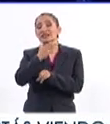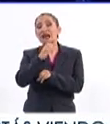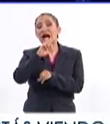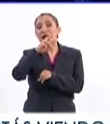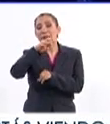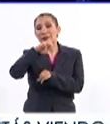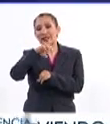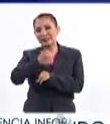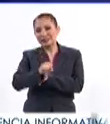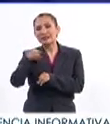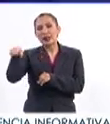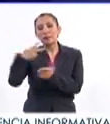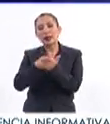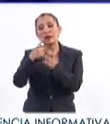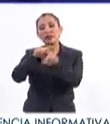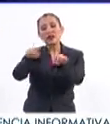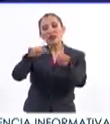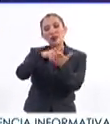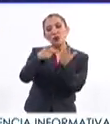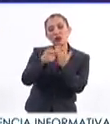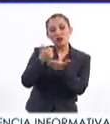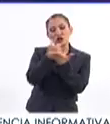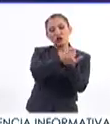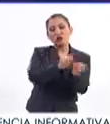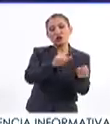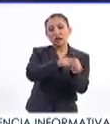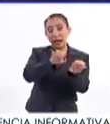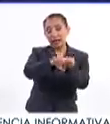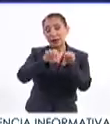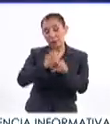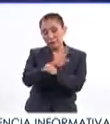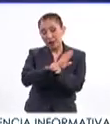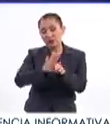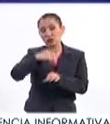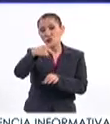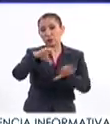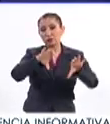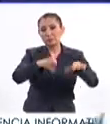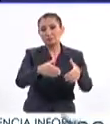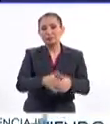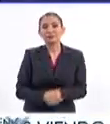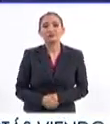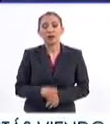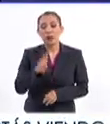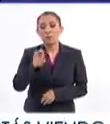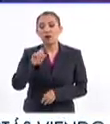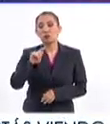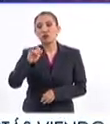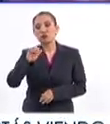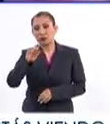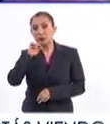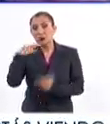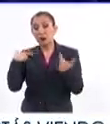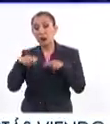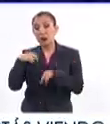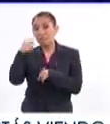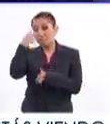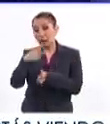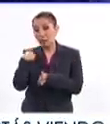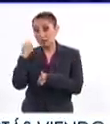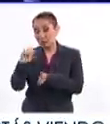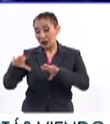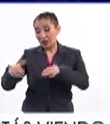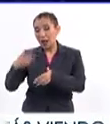Chairman's Award, el cual premia los diferentes proyectos sociales de los equipos en beneficio de su comunidad. Botbuster también representará a México